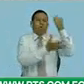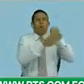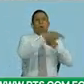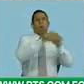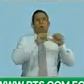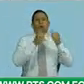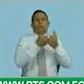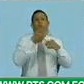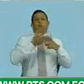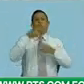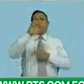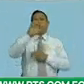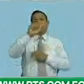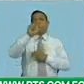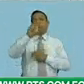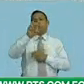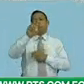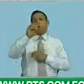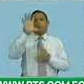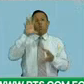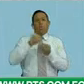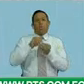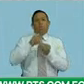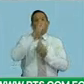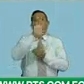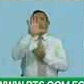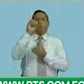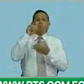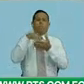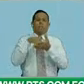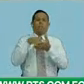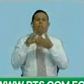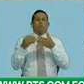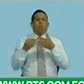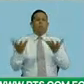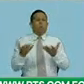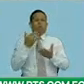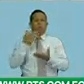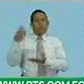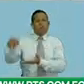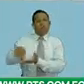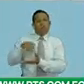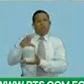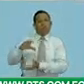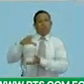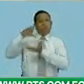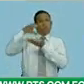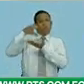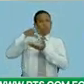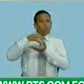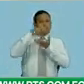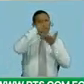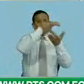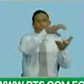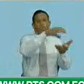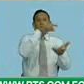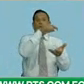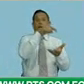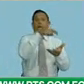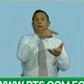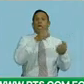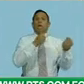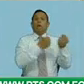En total, $350,000 que habrían salido por haber entregado la fiscalización del hospital de Bahía de